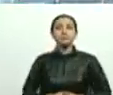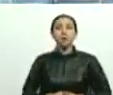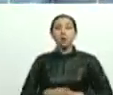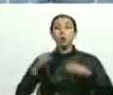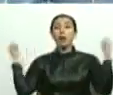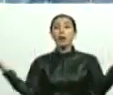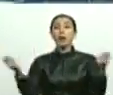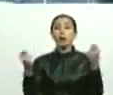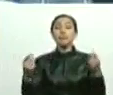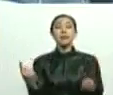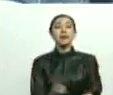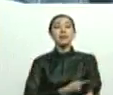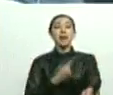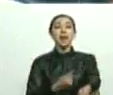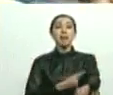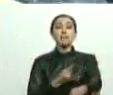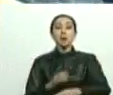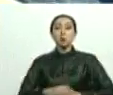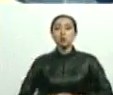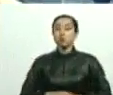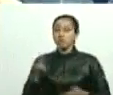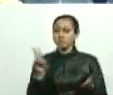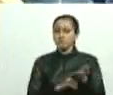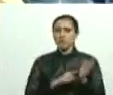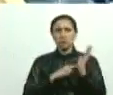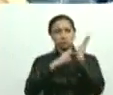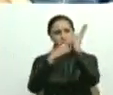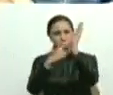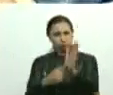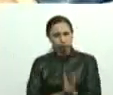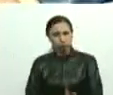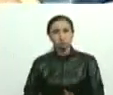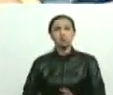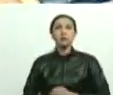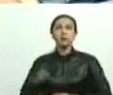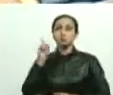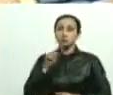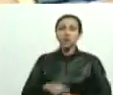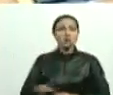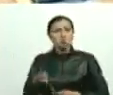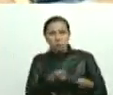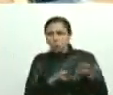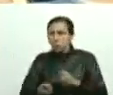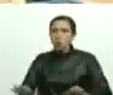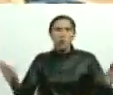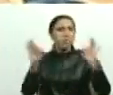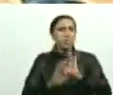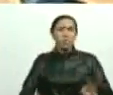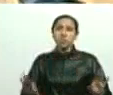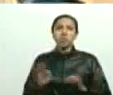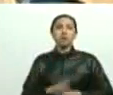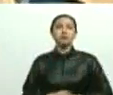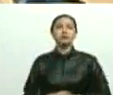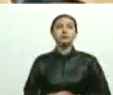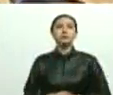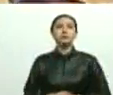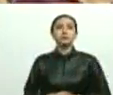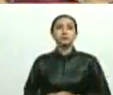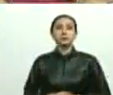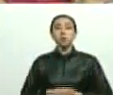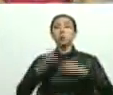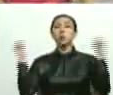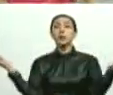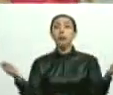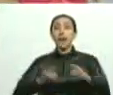de hermanos, con la verdad, sin demagogia, sin manipulación, sin mentira. Una campaña